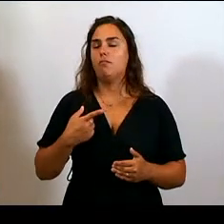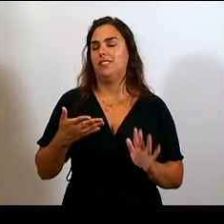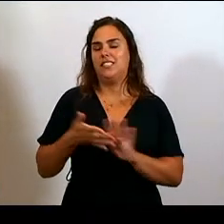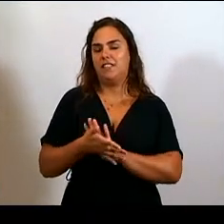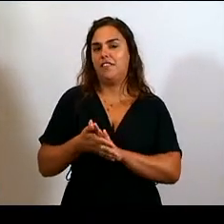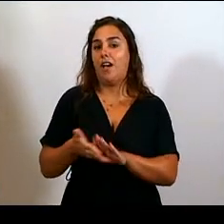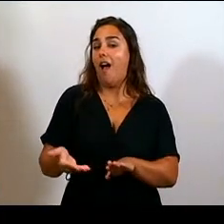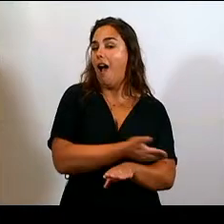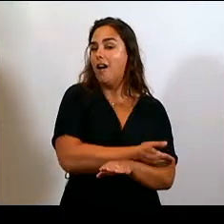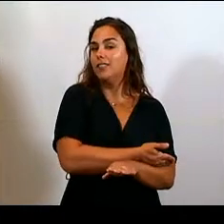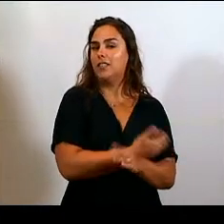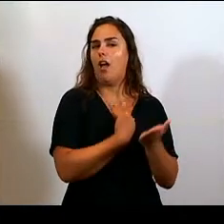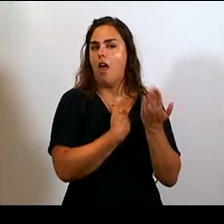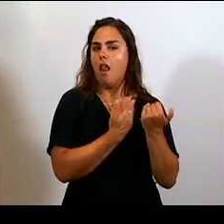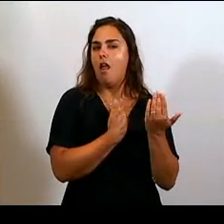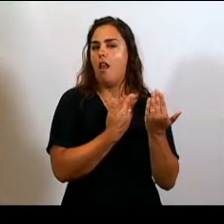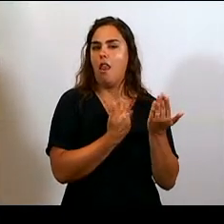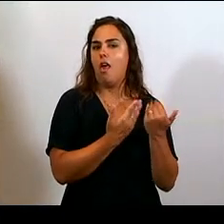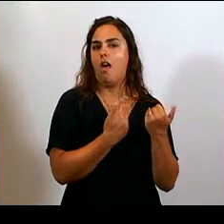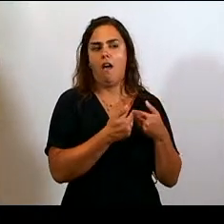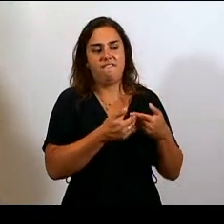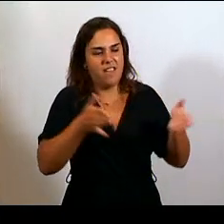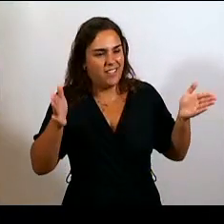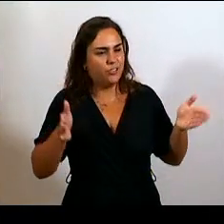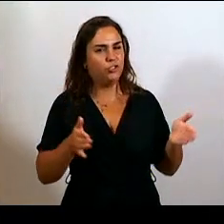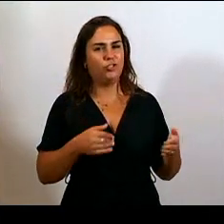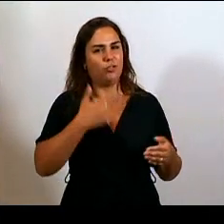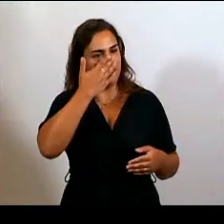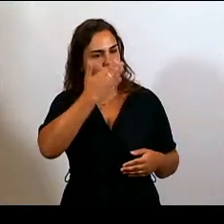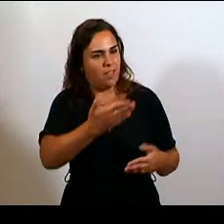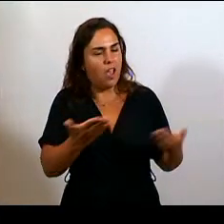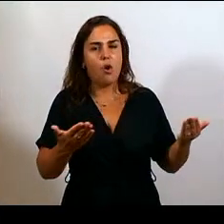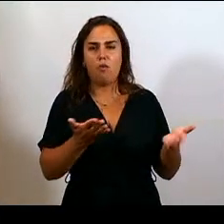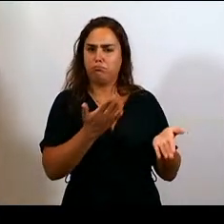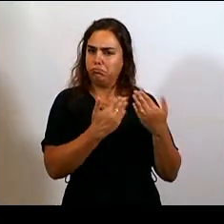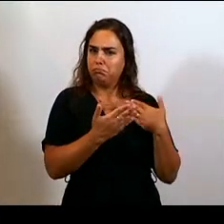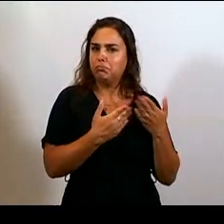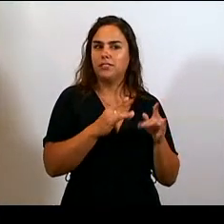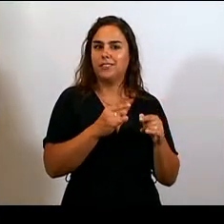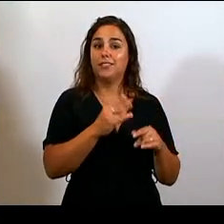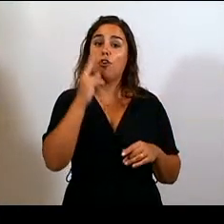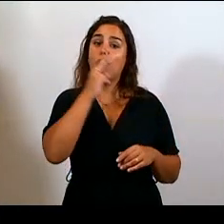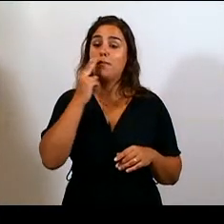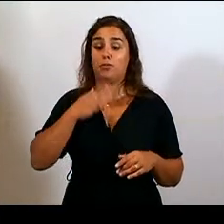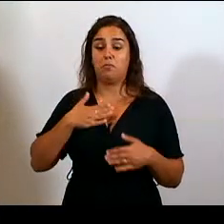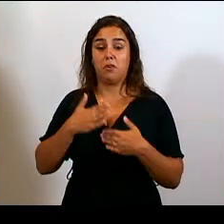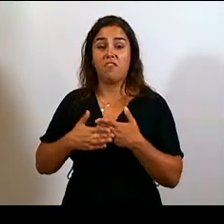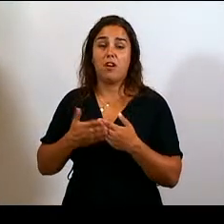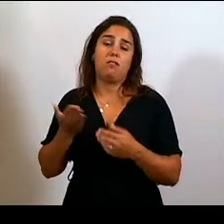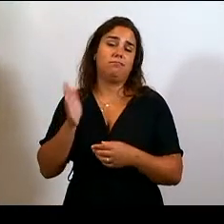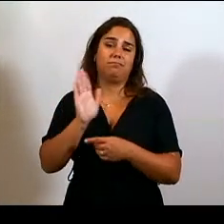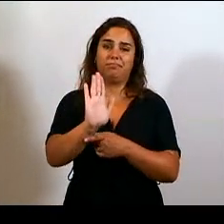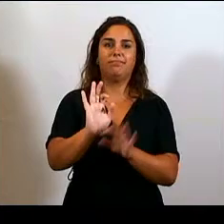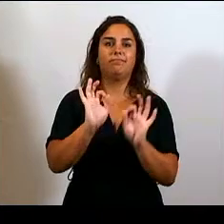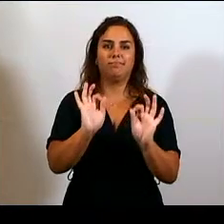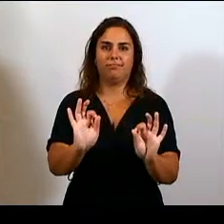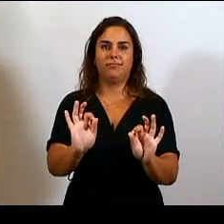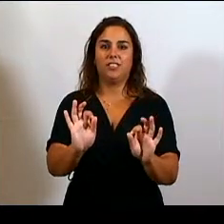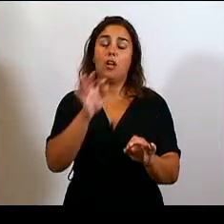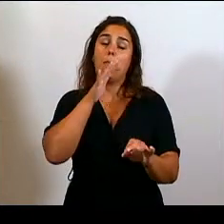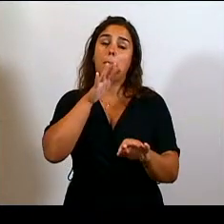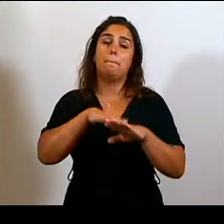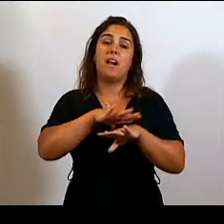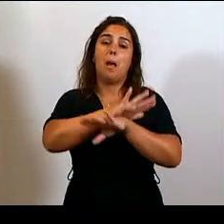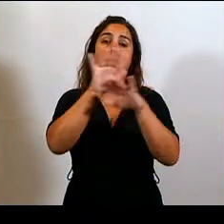resultado de un diálogo abierto y honesto y refleja el compromiso de este Gobierno con la paz social